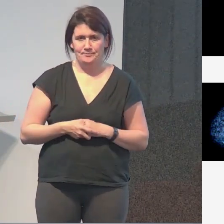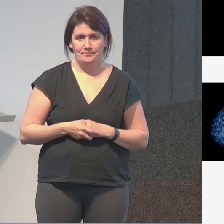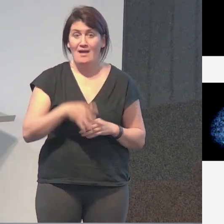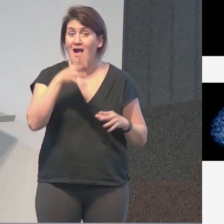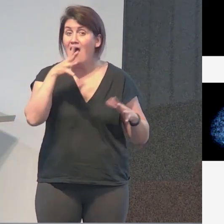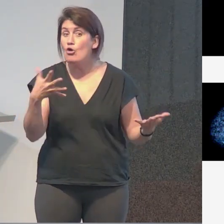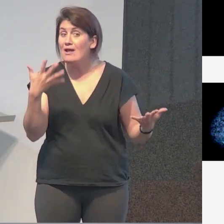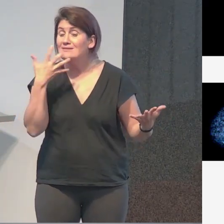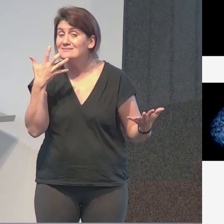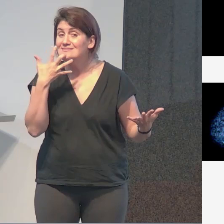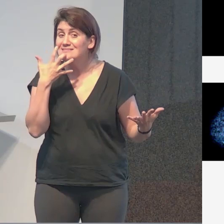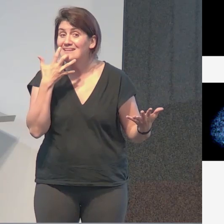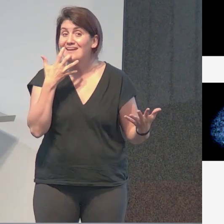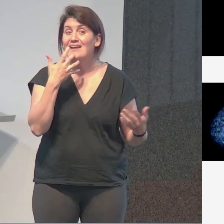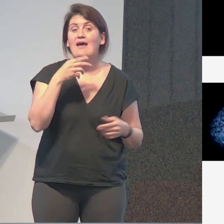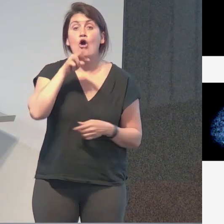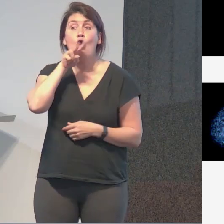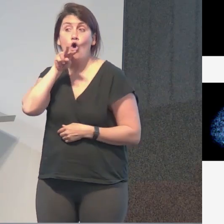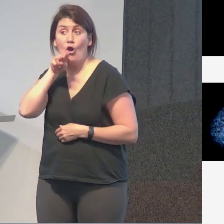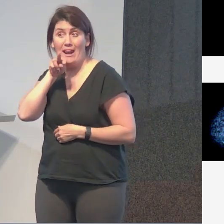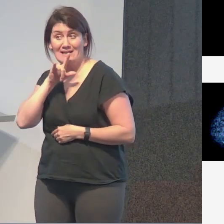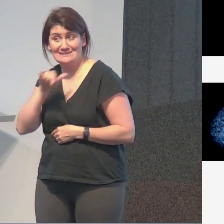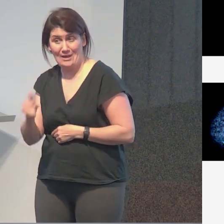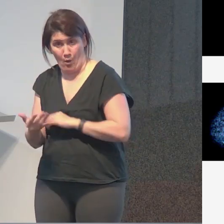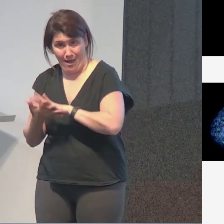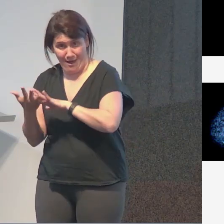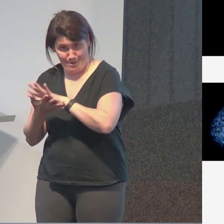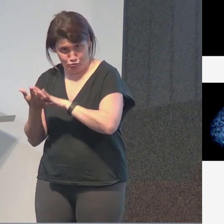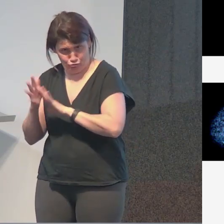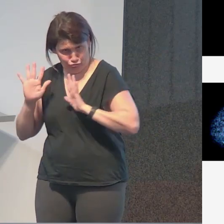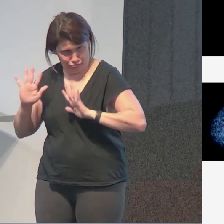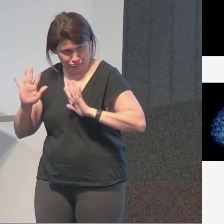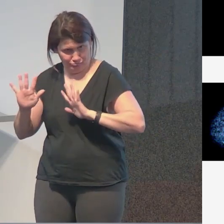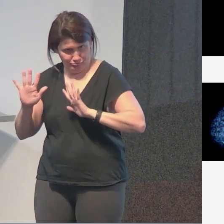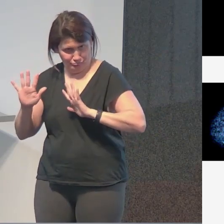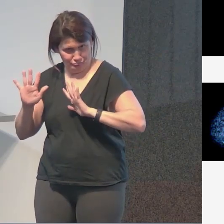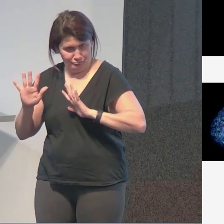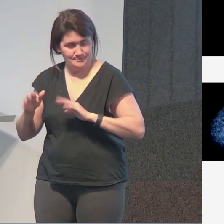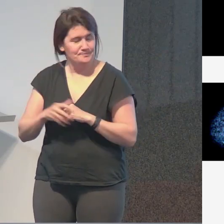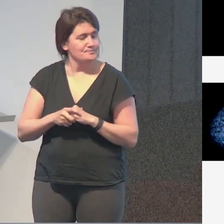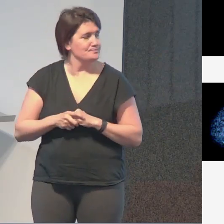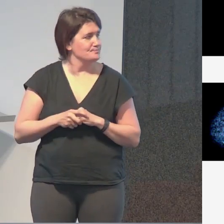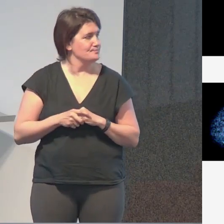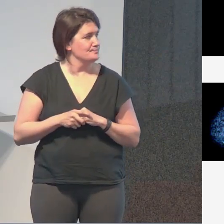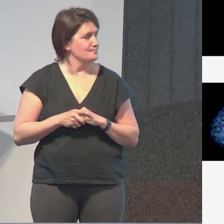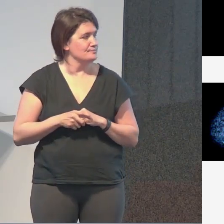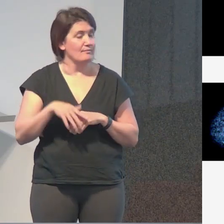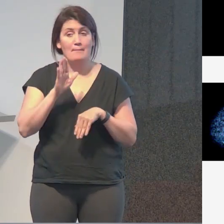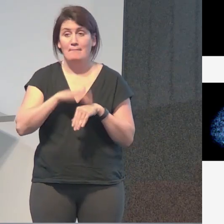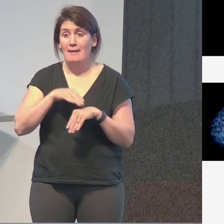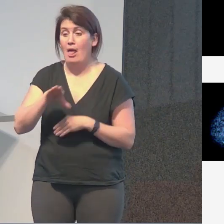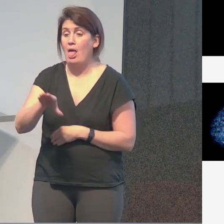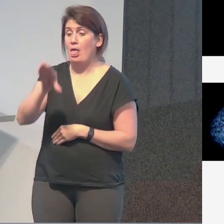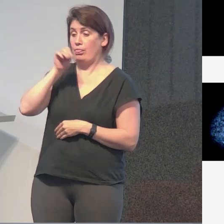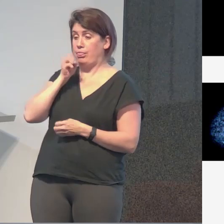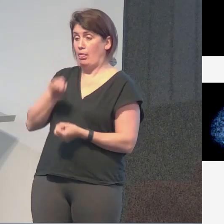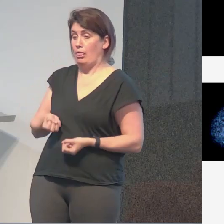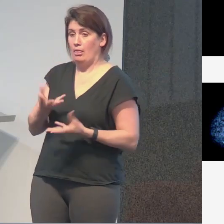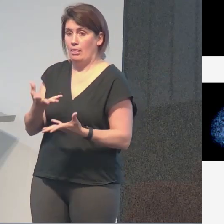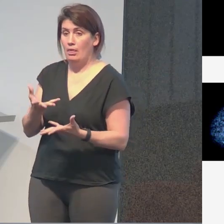Ahora, si pensamos en las lenguas orales, para producir y comprender la lengua